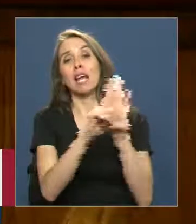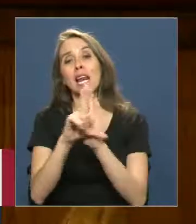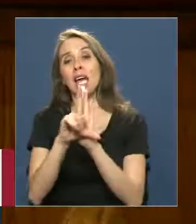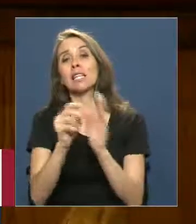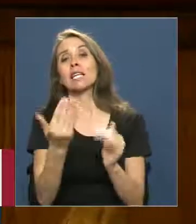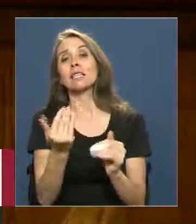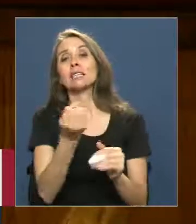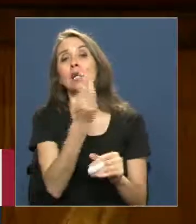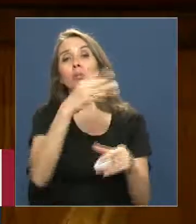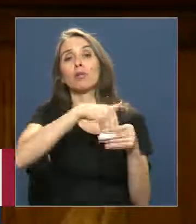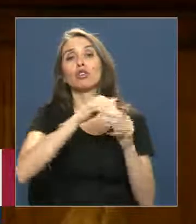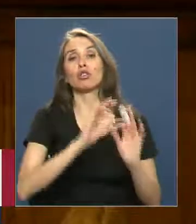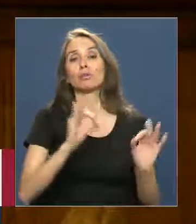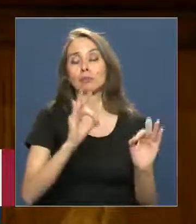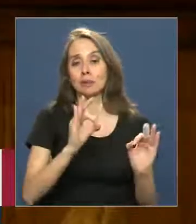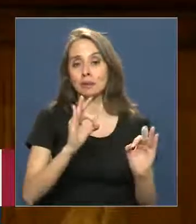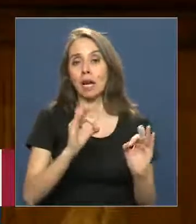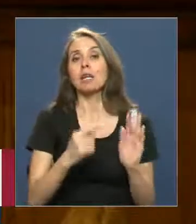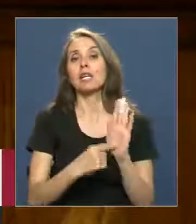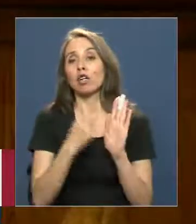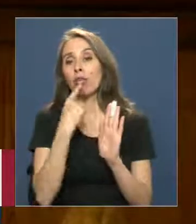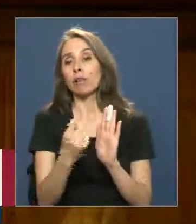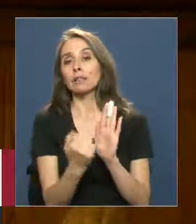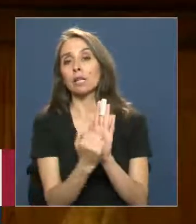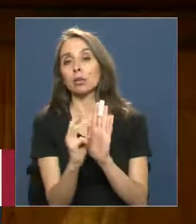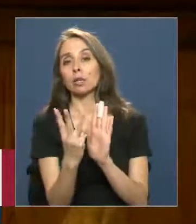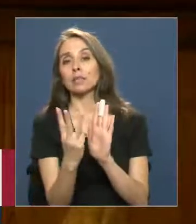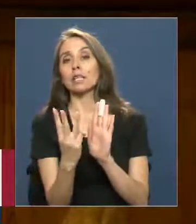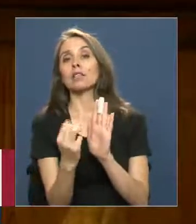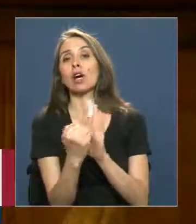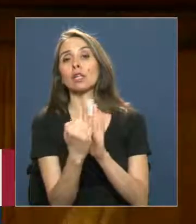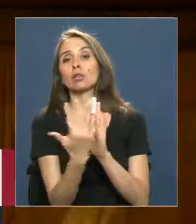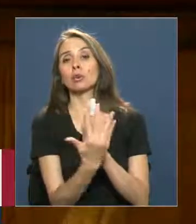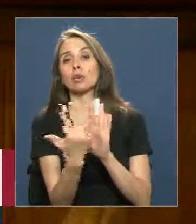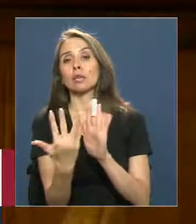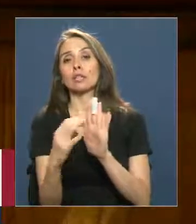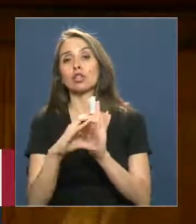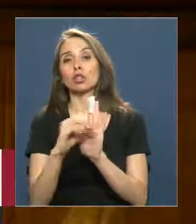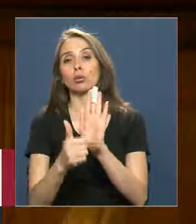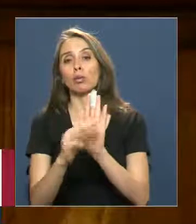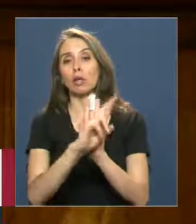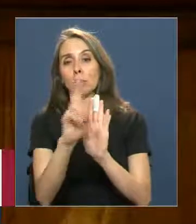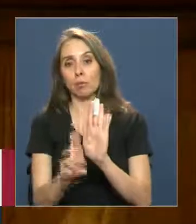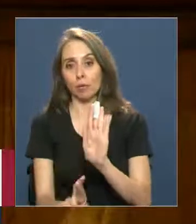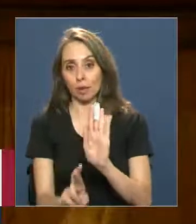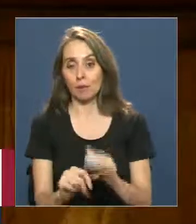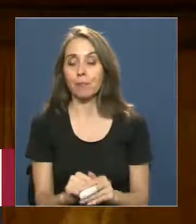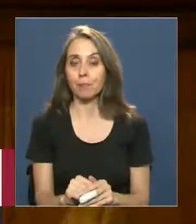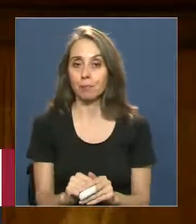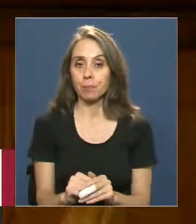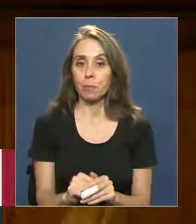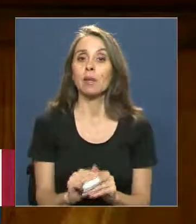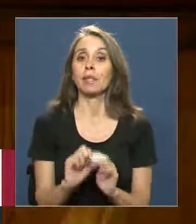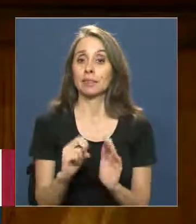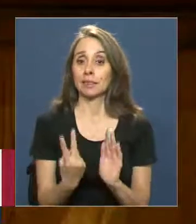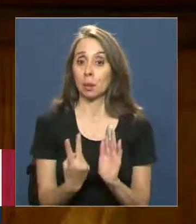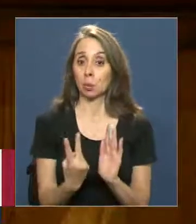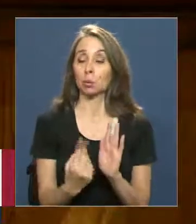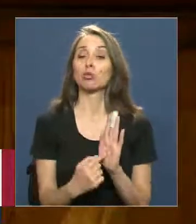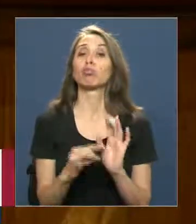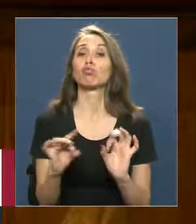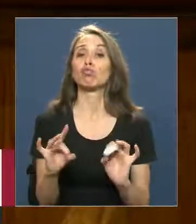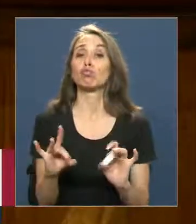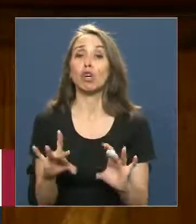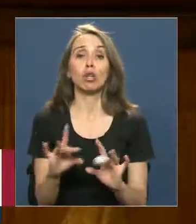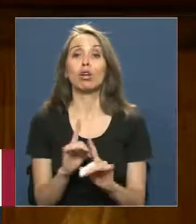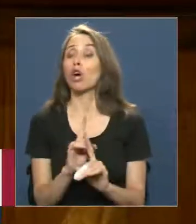rango y por así disponerlo el artículo 3 del artículo 55 de la Constitución Política de la República. Y 2, se establece